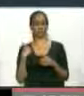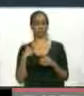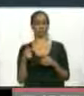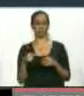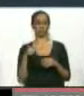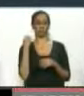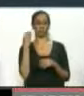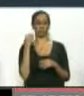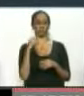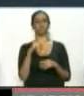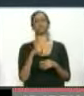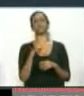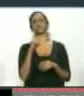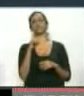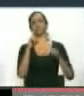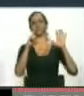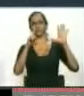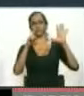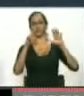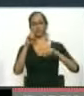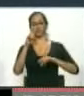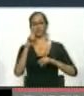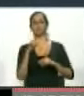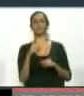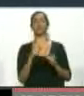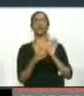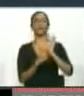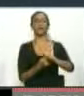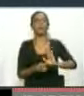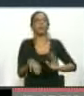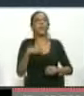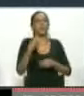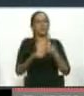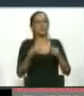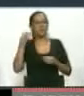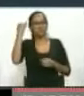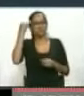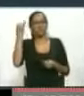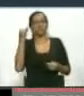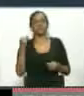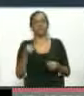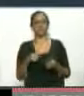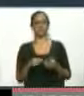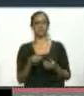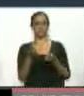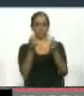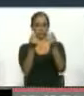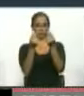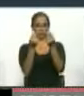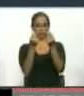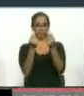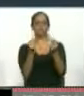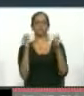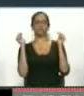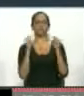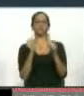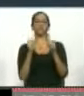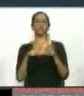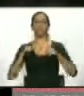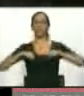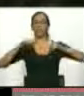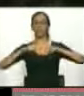congreso hay 172 representantes podemos hacernos una idea de los montos que se manejan en este mercadillo